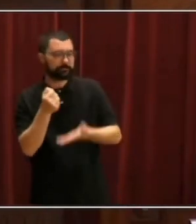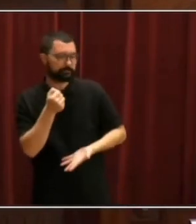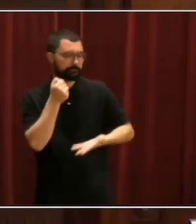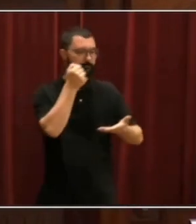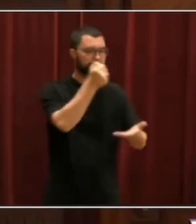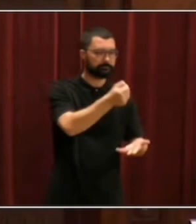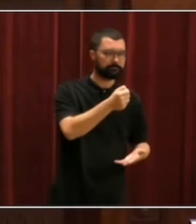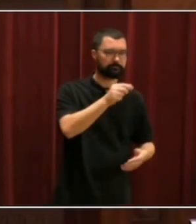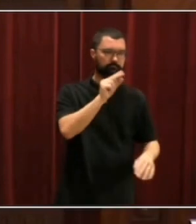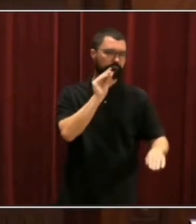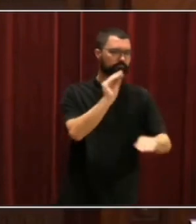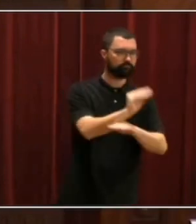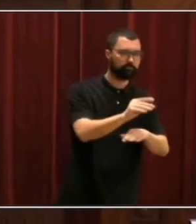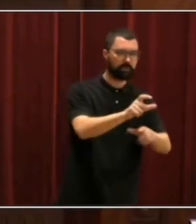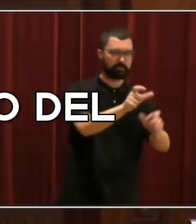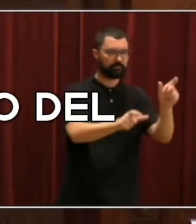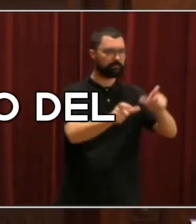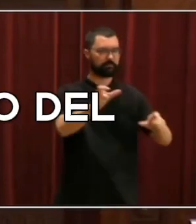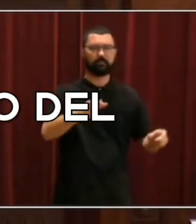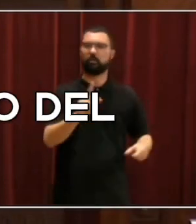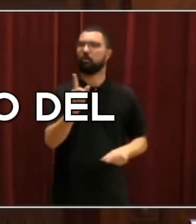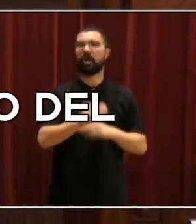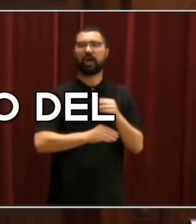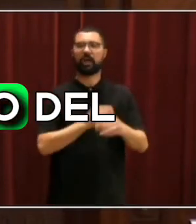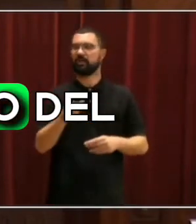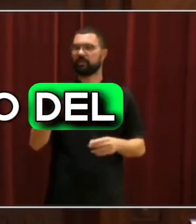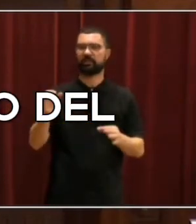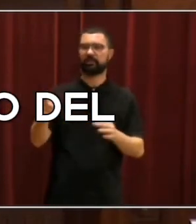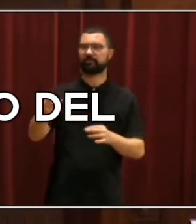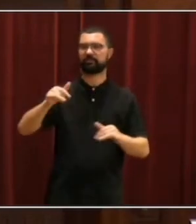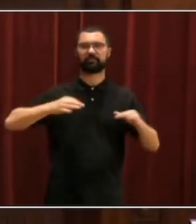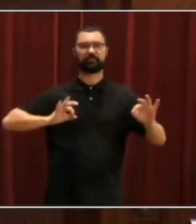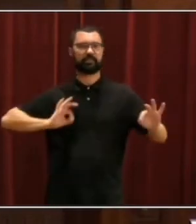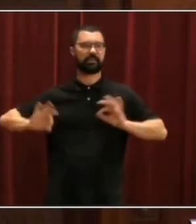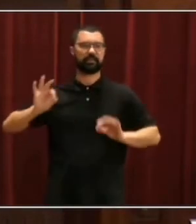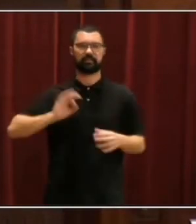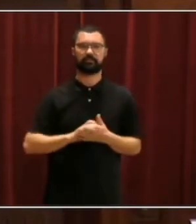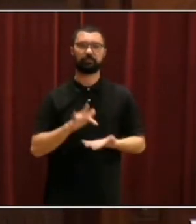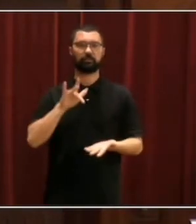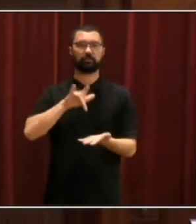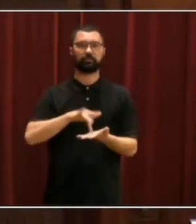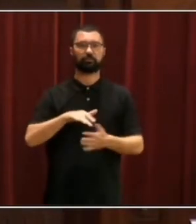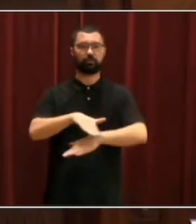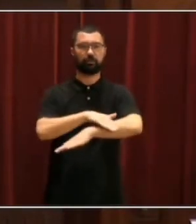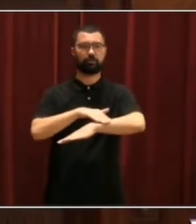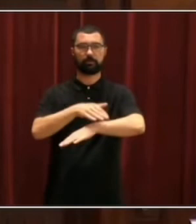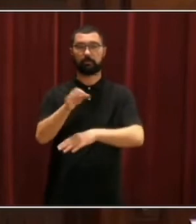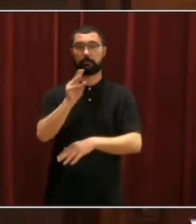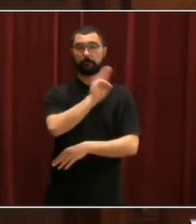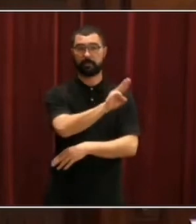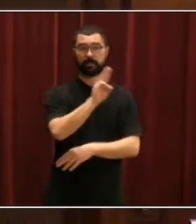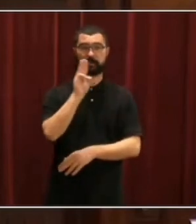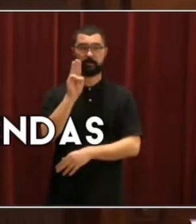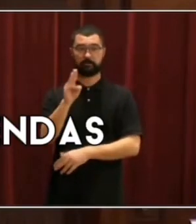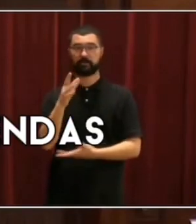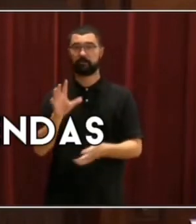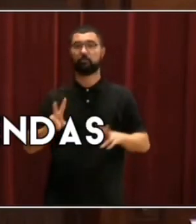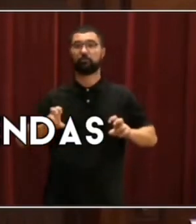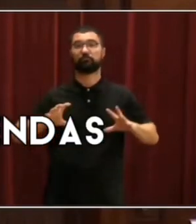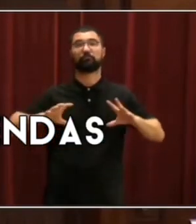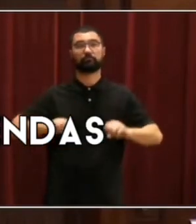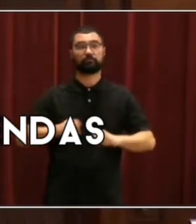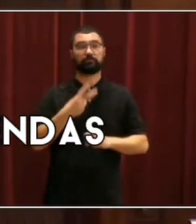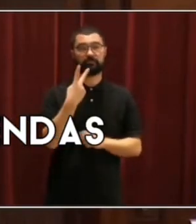lo de siempre qué ocurre cuando entra el gobierno del PP en fecha del 20 de Julio se